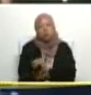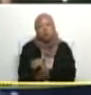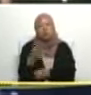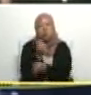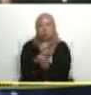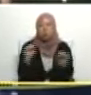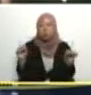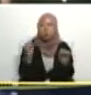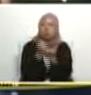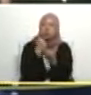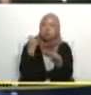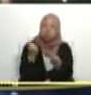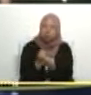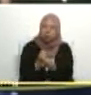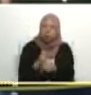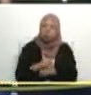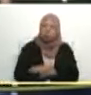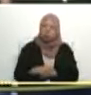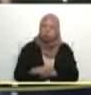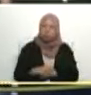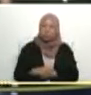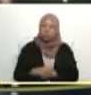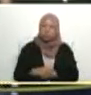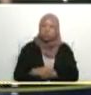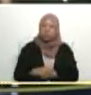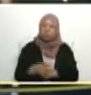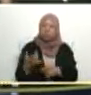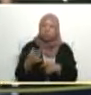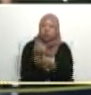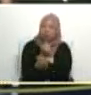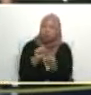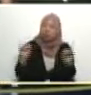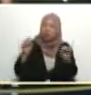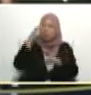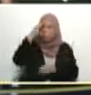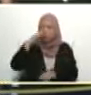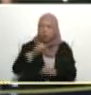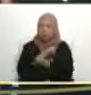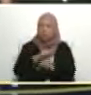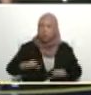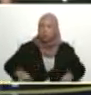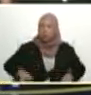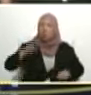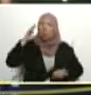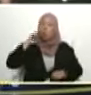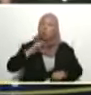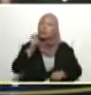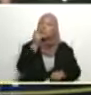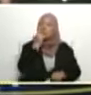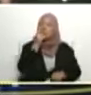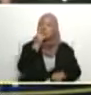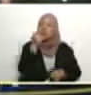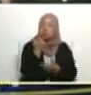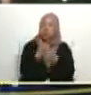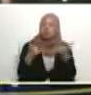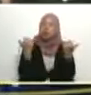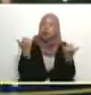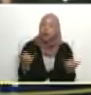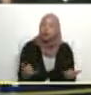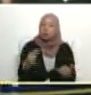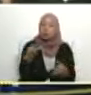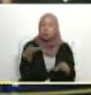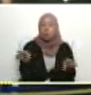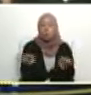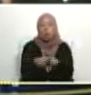dignidad intacta, intacta la dignidad de la Fuerza Armada Nacional Bolivariana. Repito, estos casos